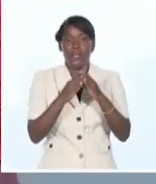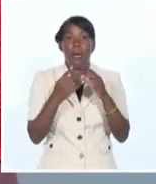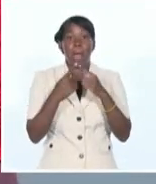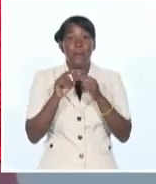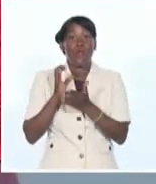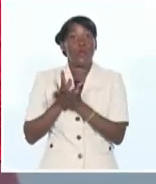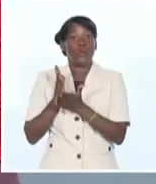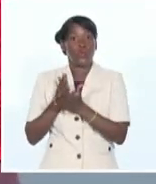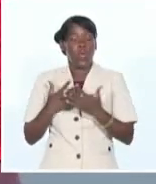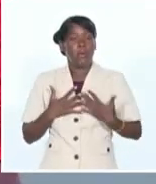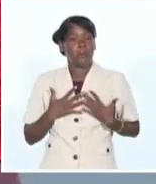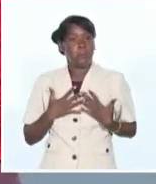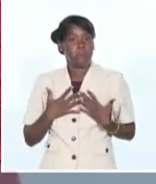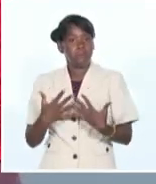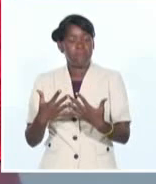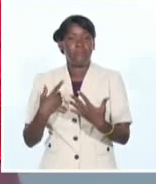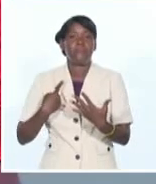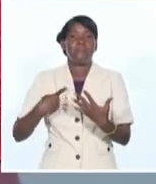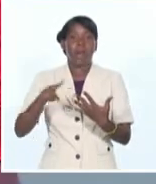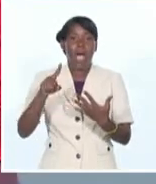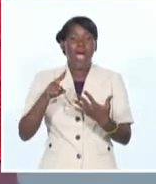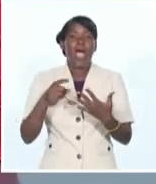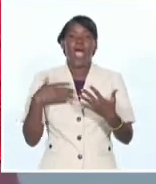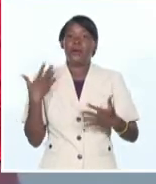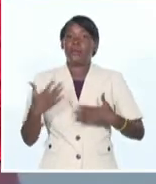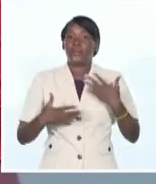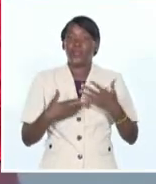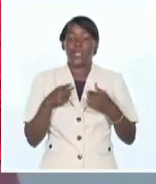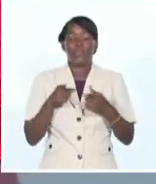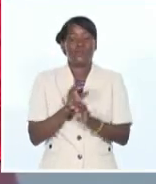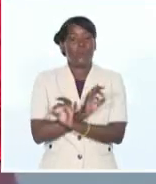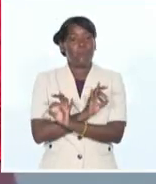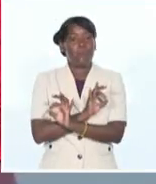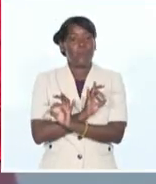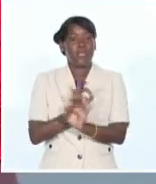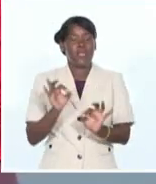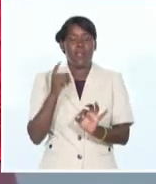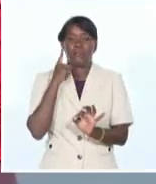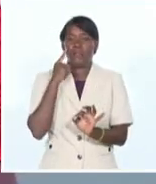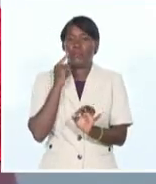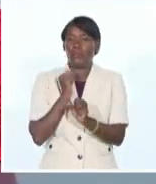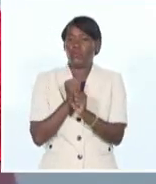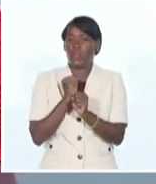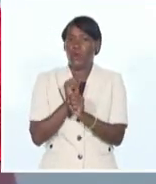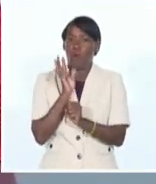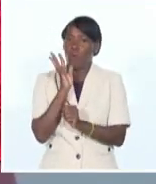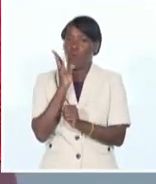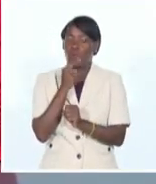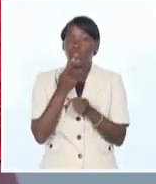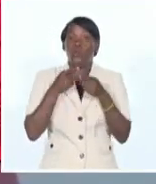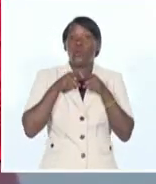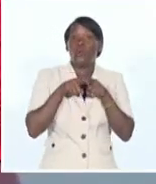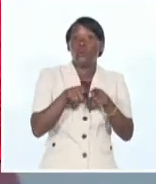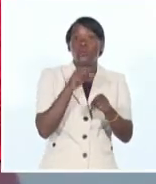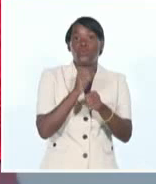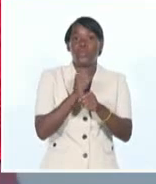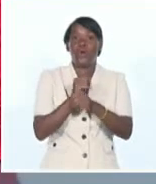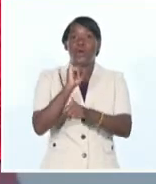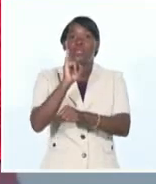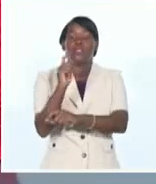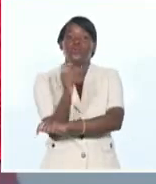de una manera directa. Te diría que es especial la labor realizada con los instructores de artes en nuestras comunidades, los talleres que se